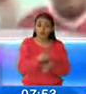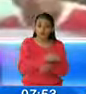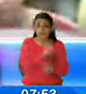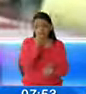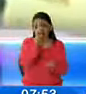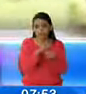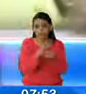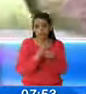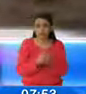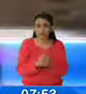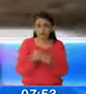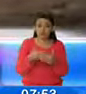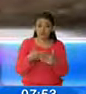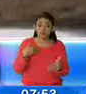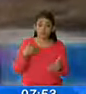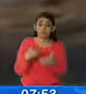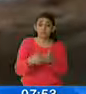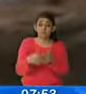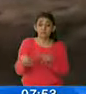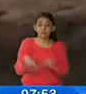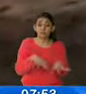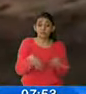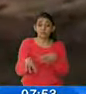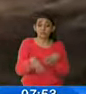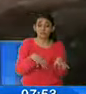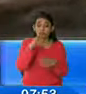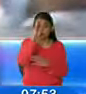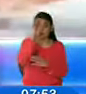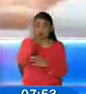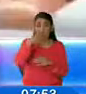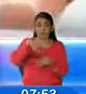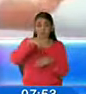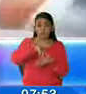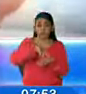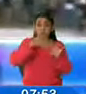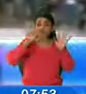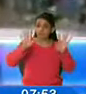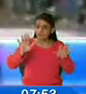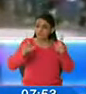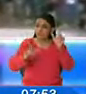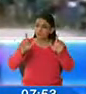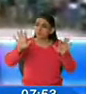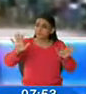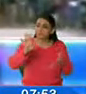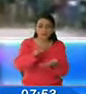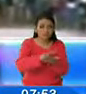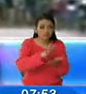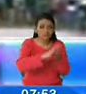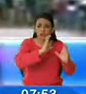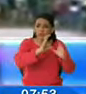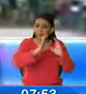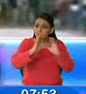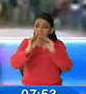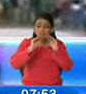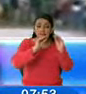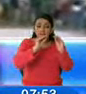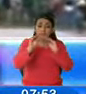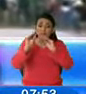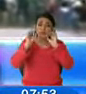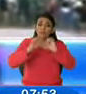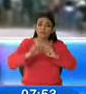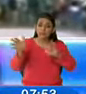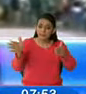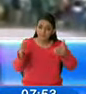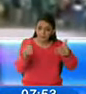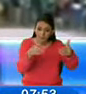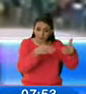Que hemos venido en coordinación con la Policía Nacional a conversar con la ciudadanía, a darles plazos para que puedan salir de